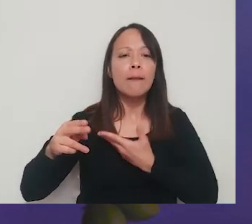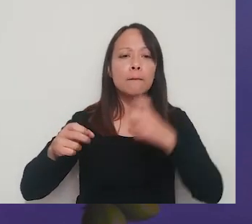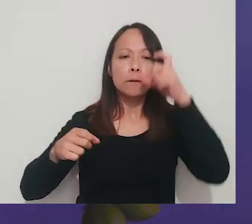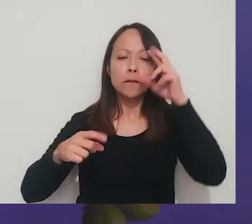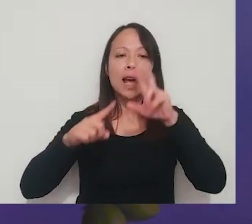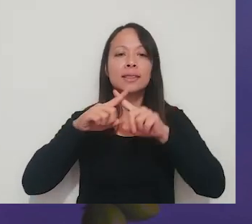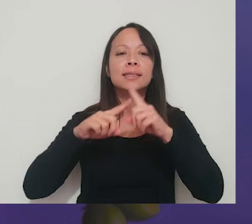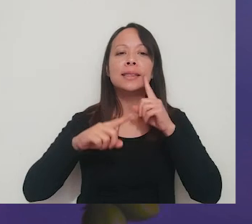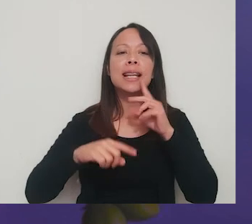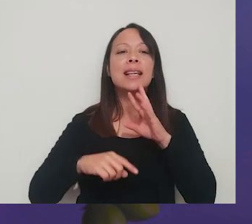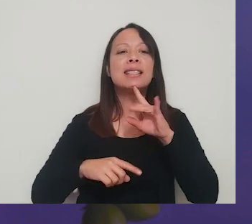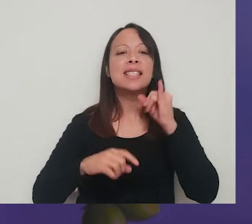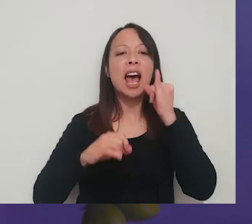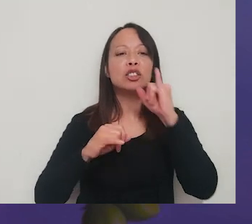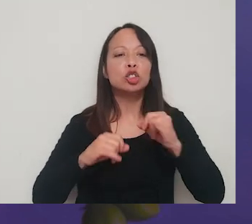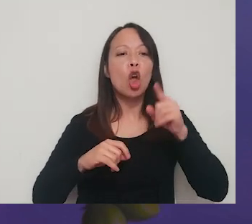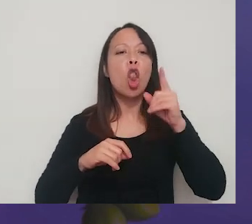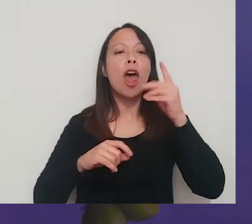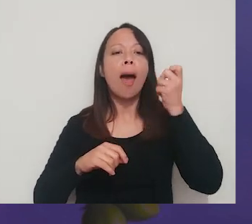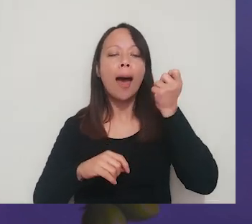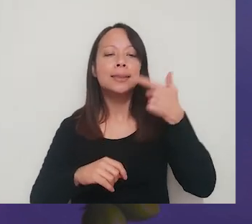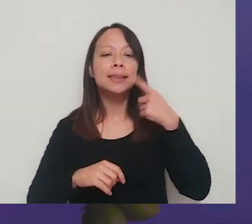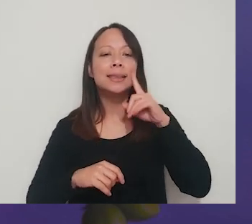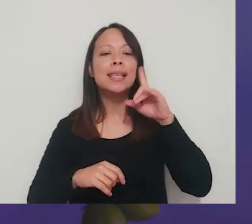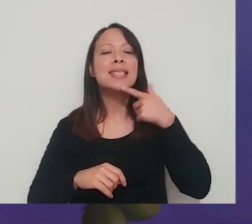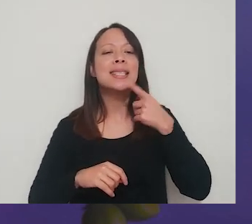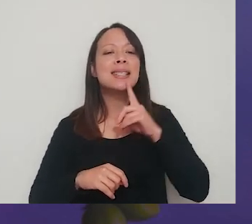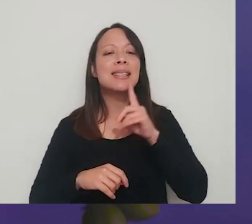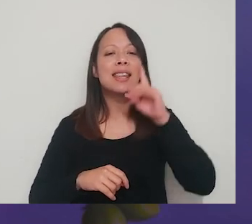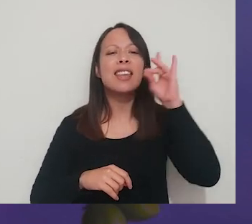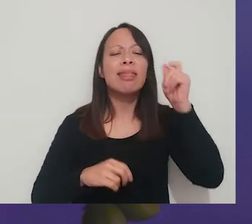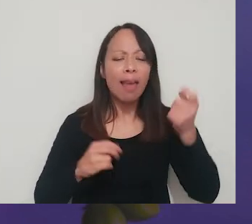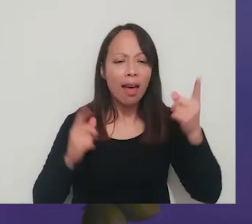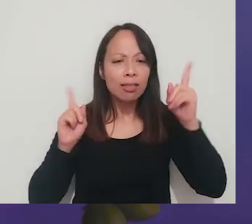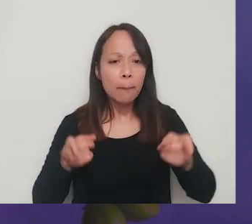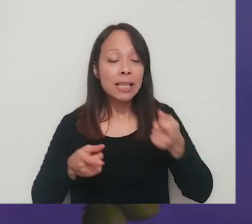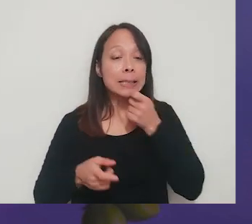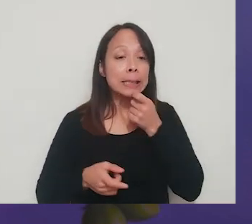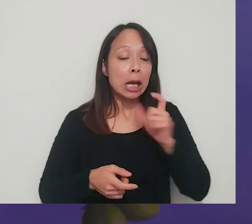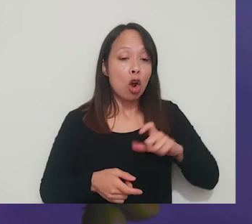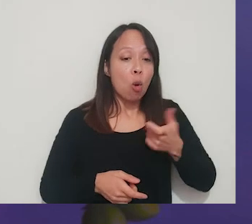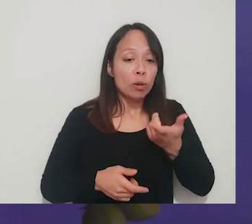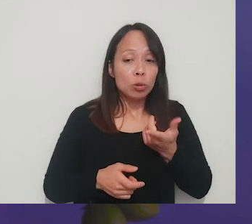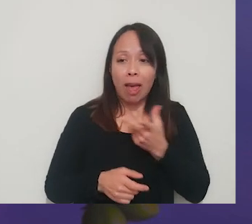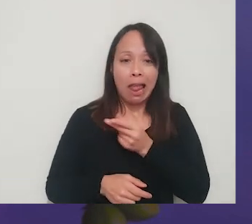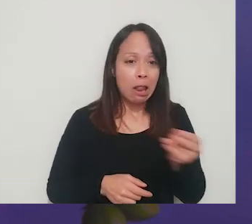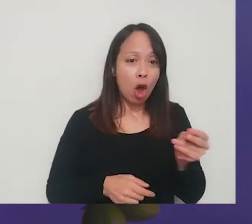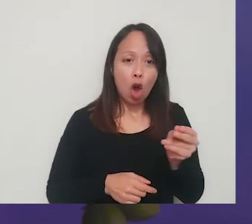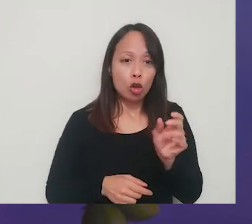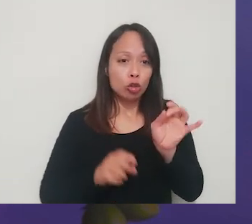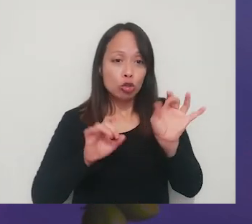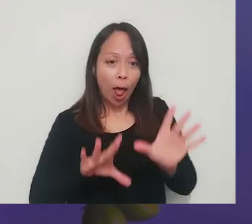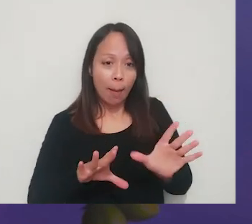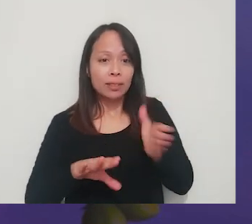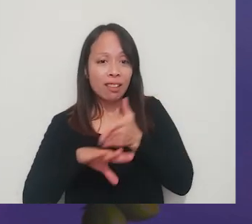humana asistida. Particularmente recién hice hincapié a la igualdad. ¿Por qué? Porque si nosotros denegamos la cobertura, implica